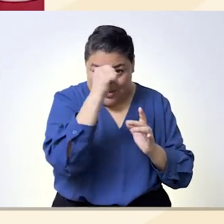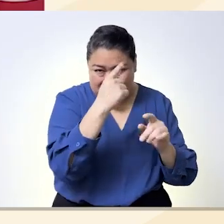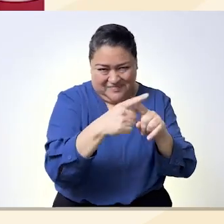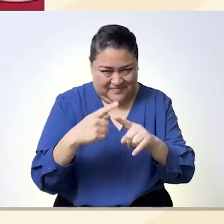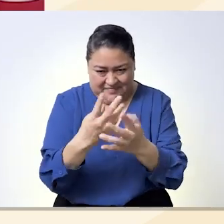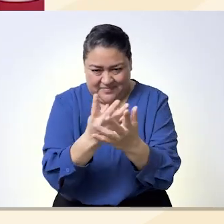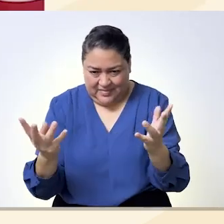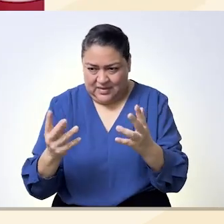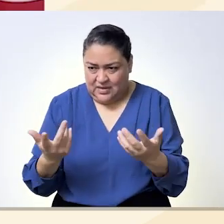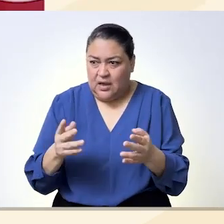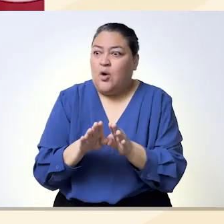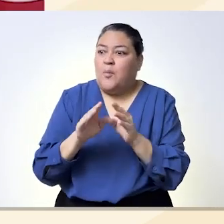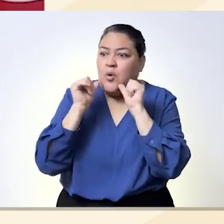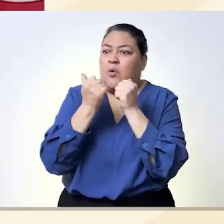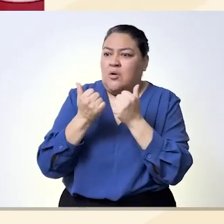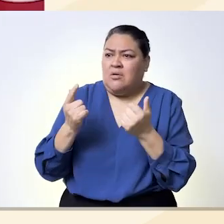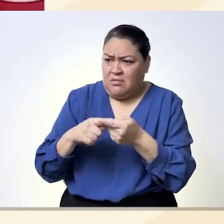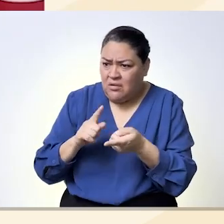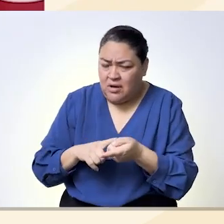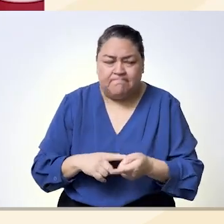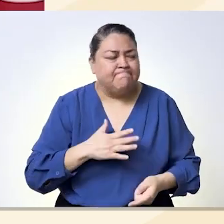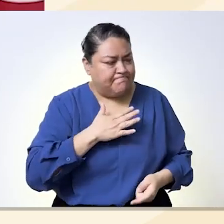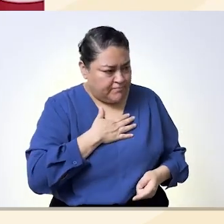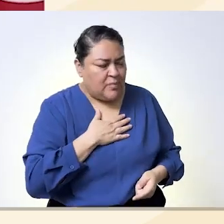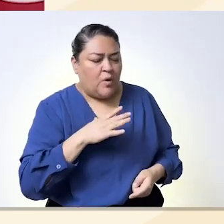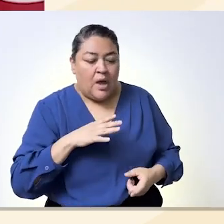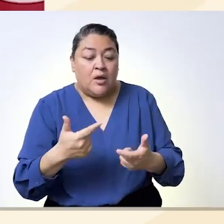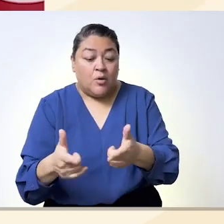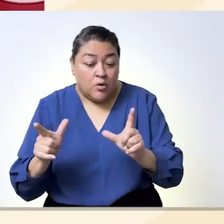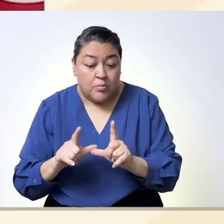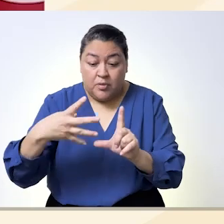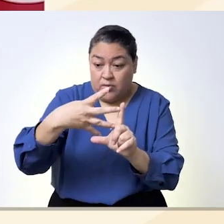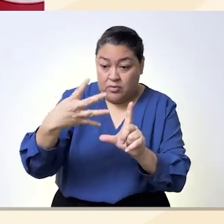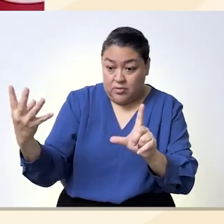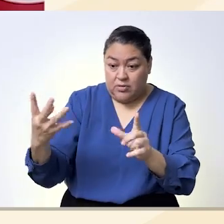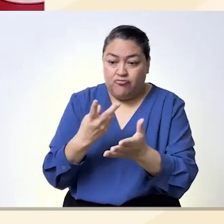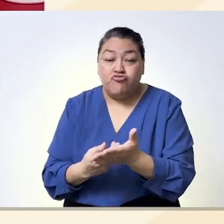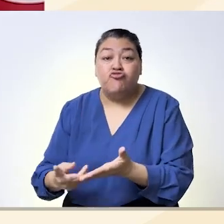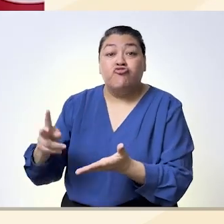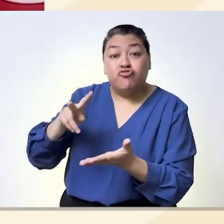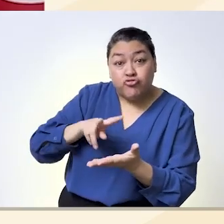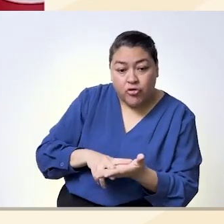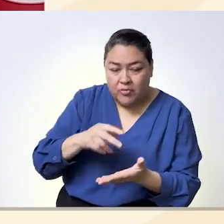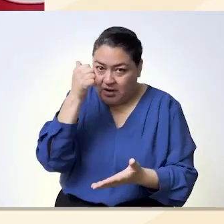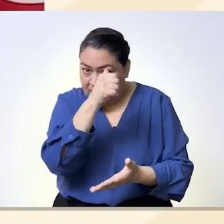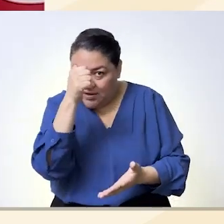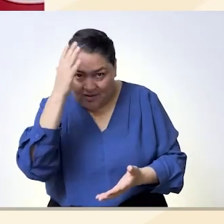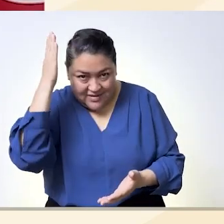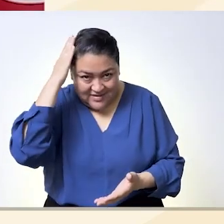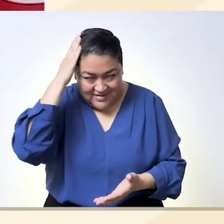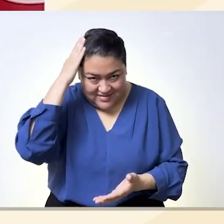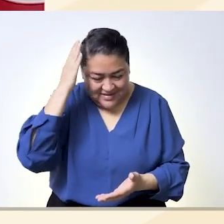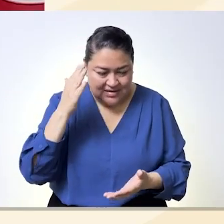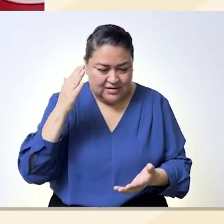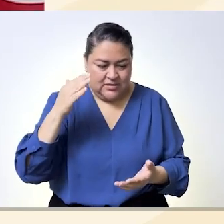es importantísima, ¿dónde están, no? Y yo también estoy en un grupo de mujeres LGBT y nos dicen, ¿dónde están las lesbianas? Es